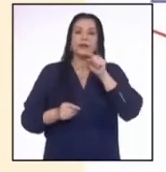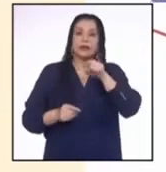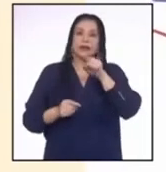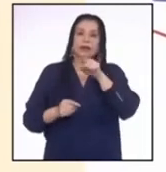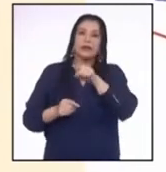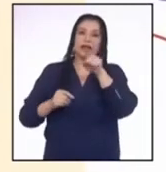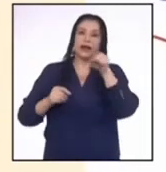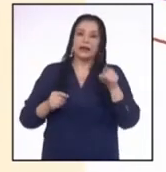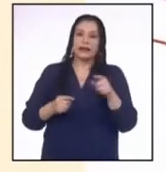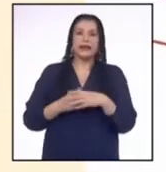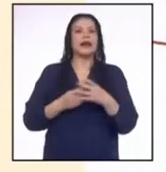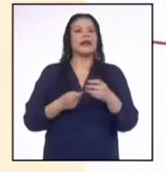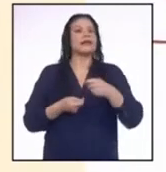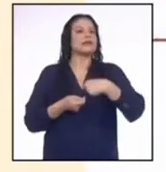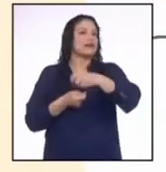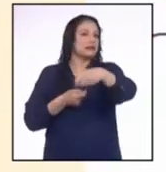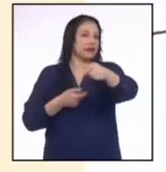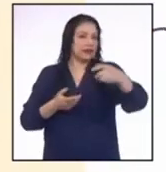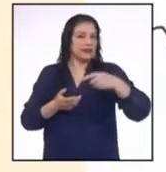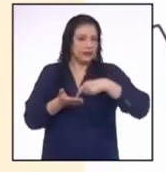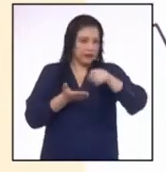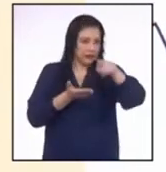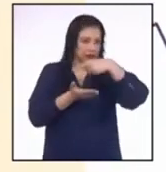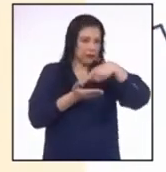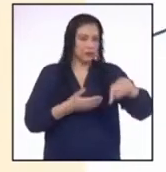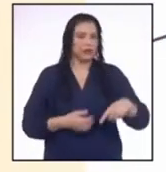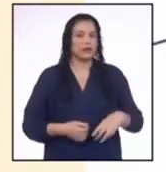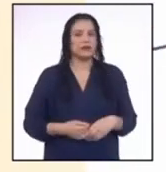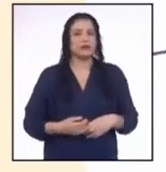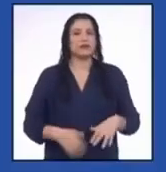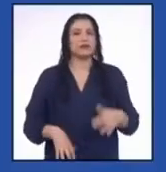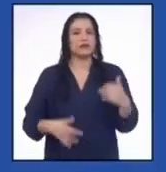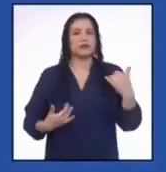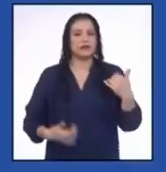allí a las de distribución.